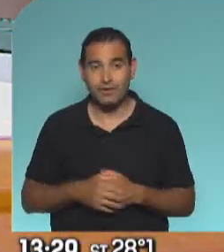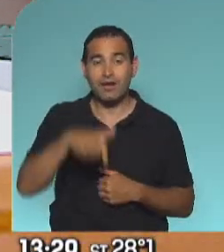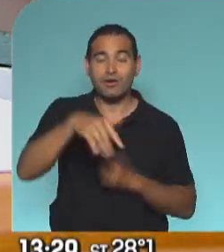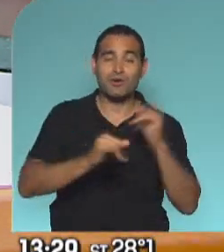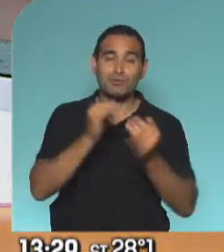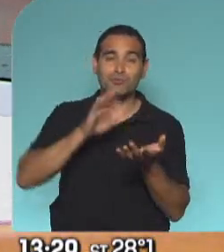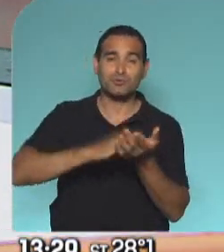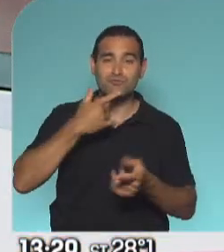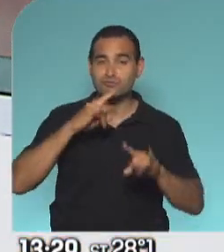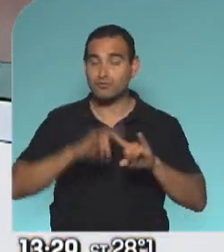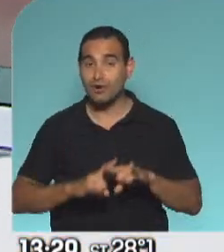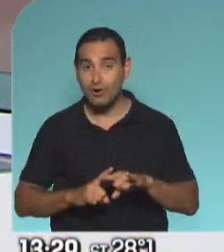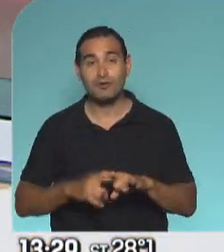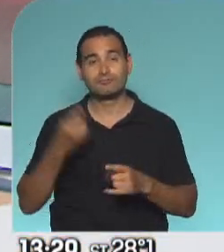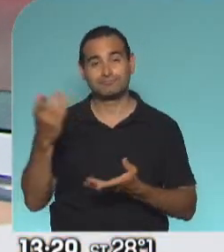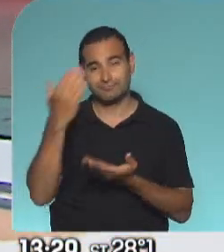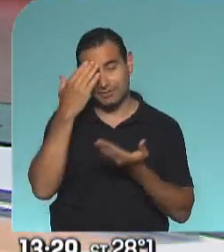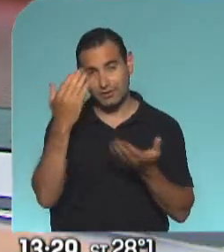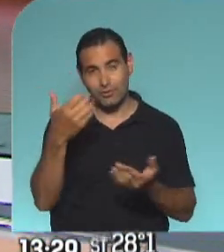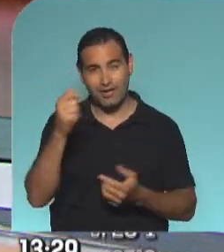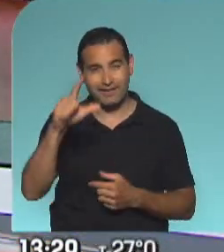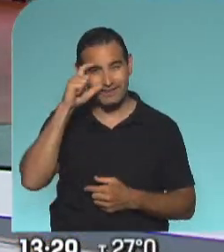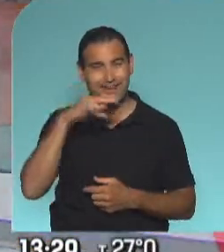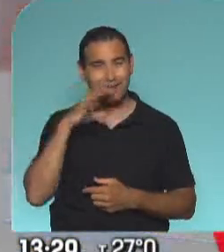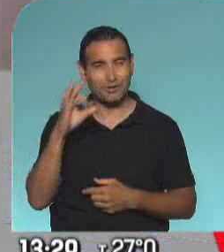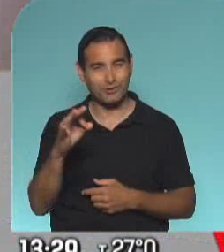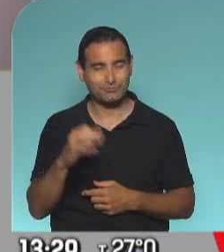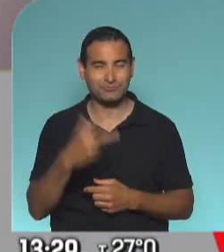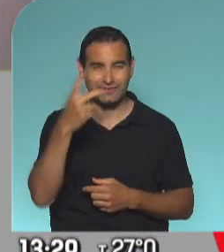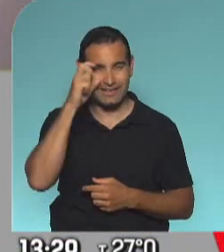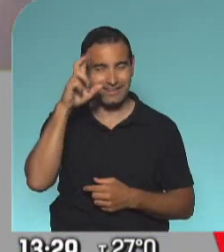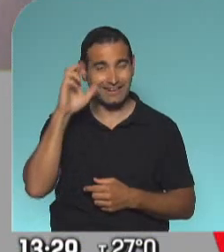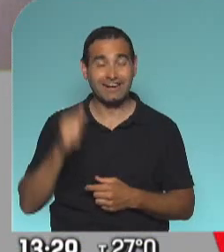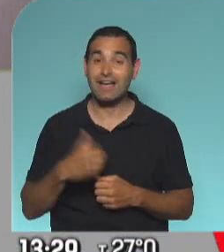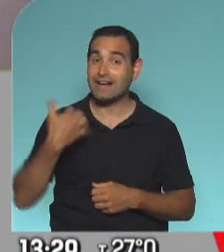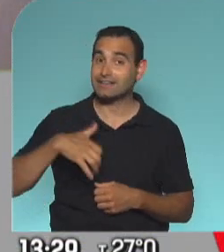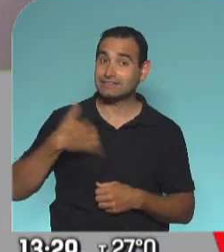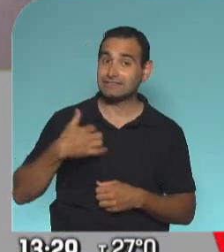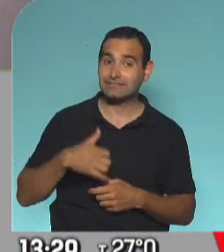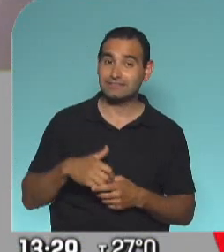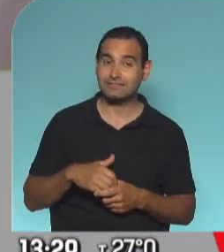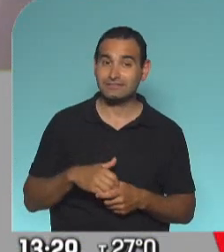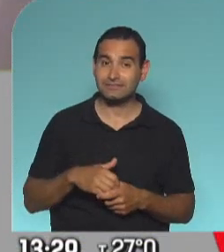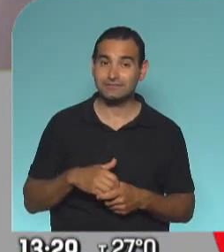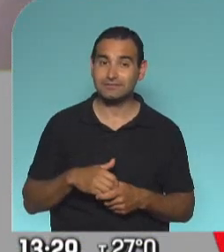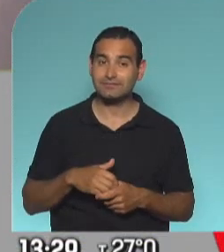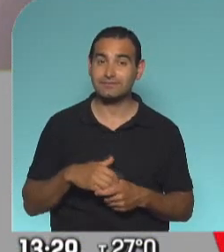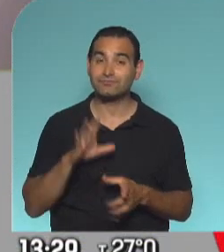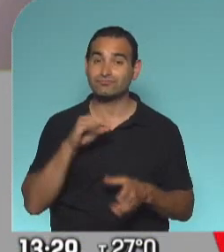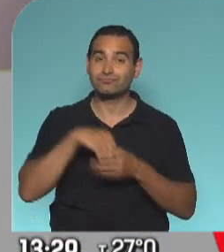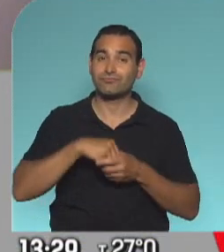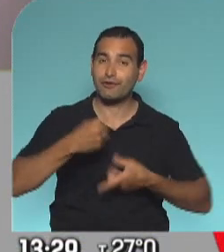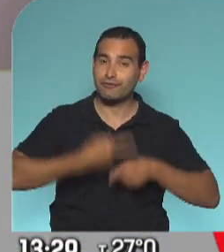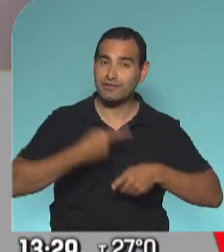Hablamos ahora de espectáculos, es el tiempo de saludar entonces a Alejo Álvarez Herrera y Argentina que se suma a un